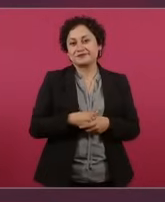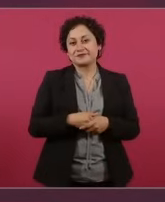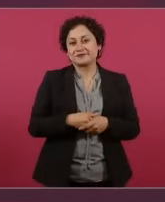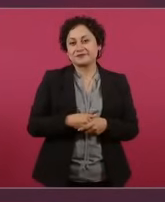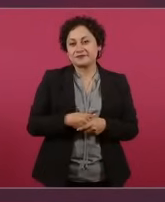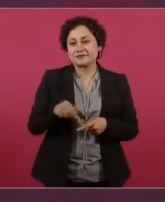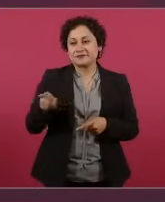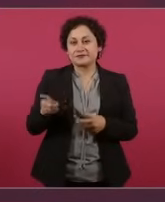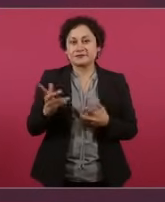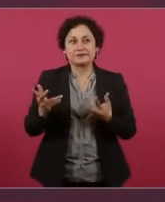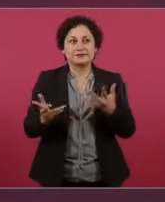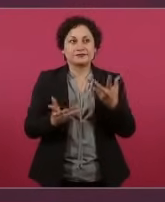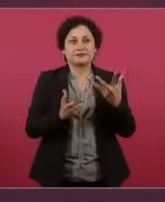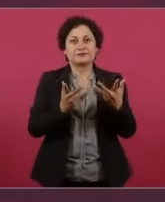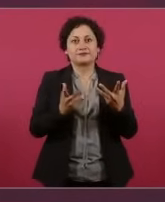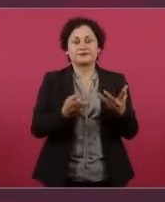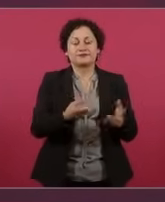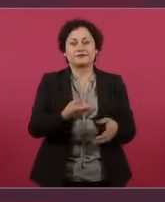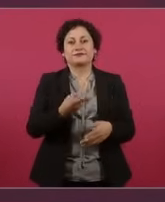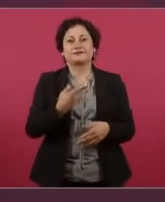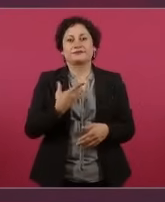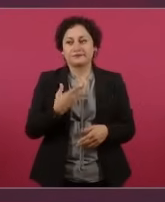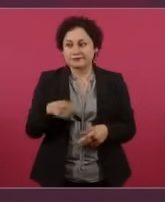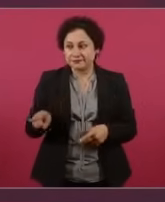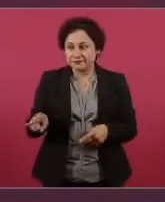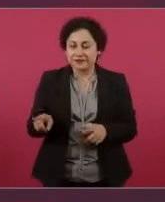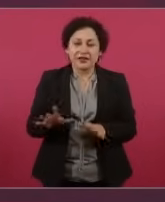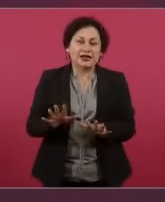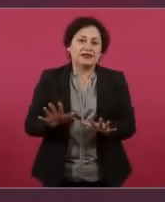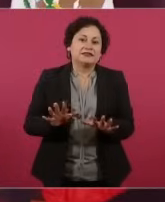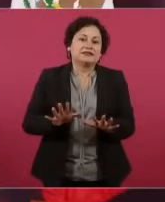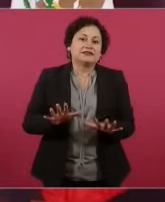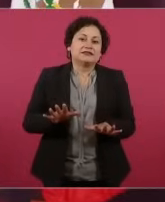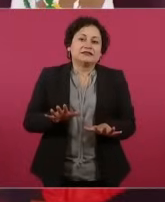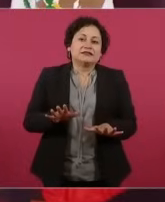perder y empezaron a operar.